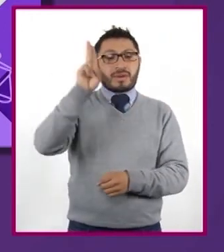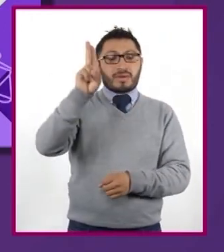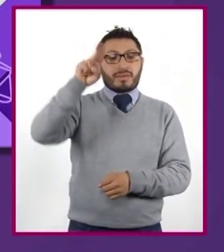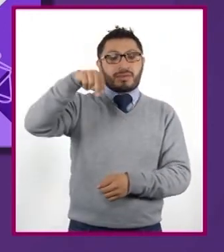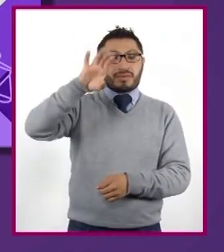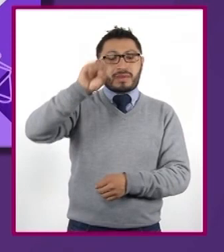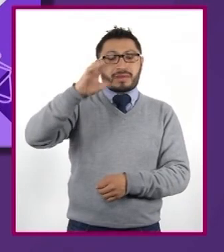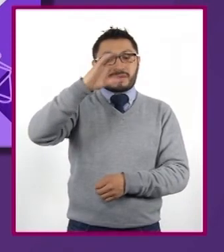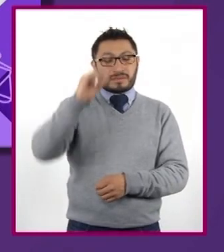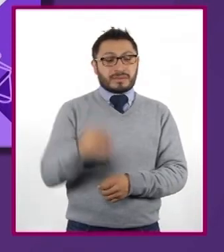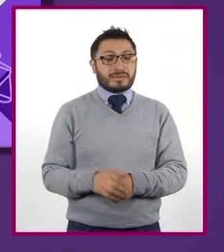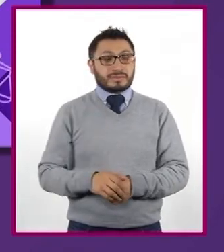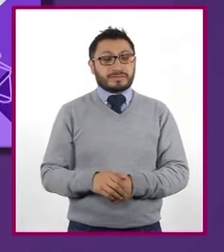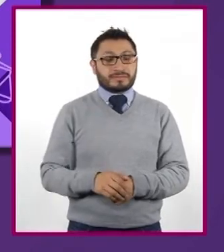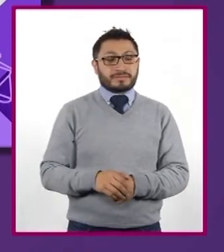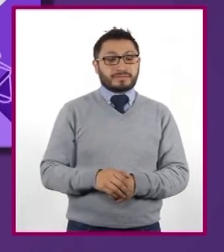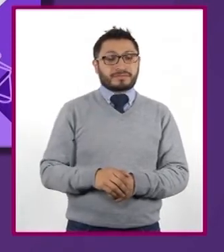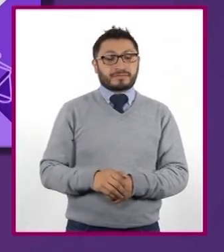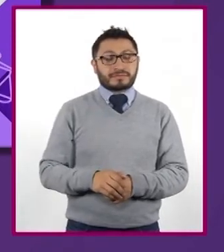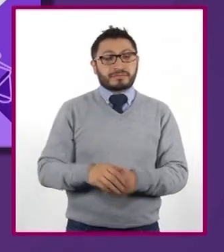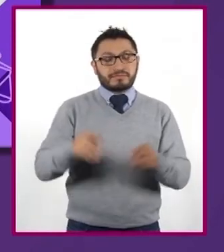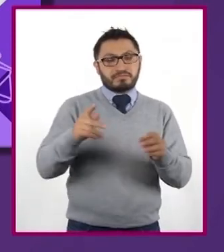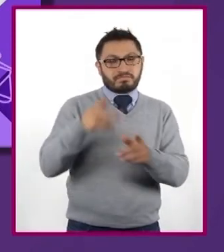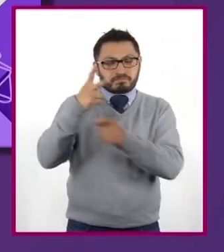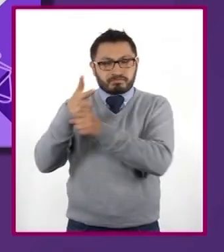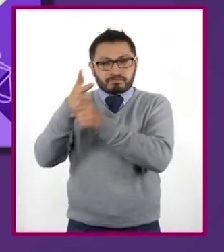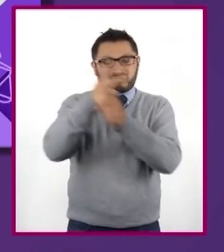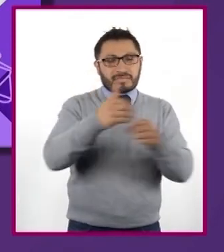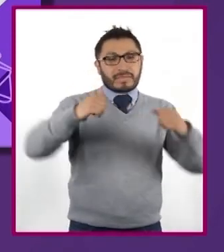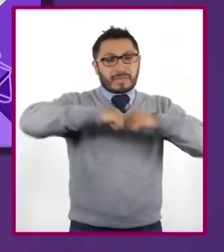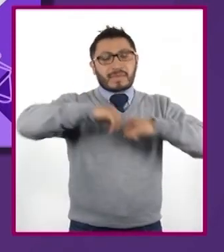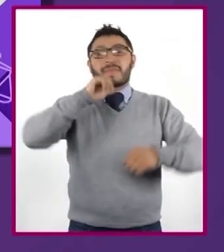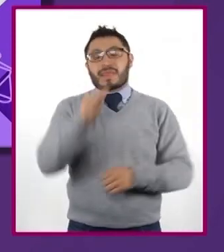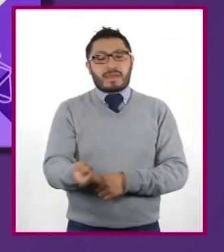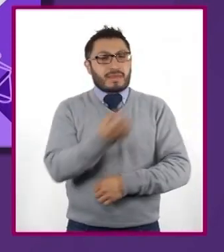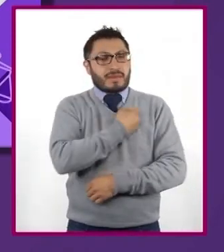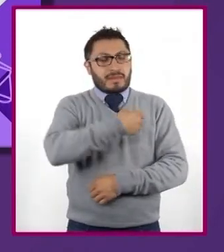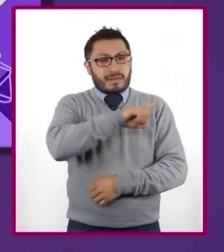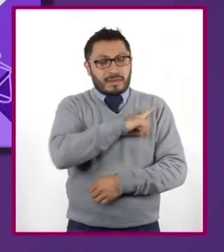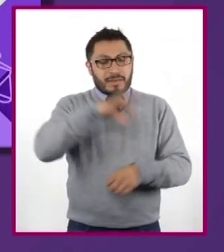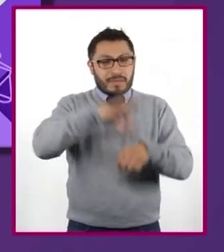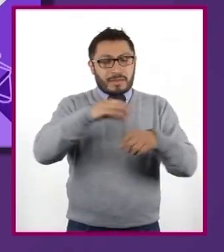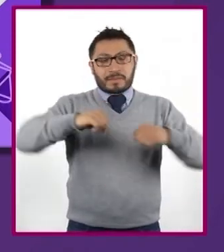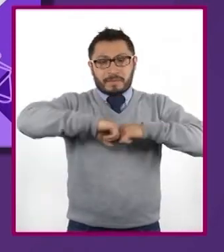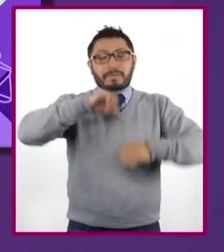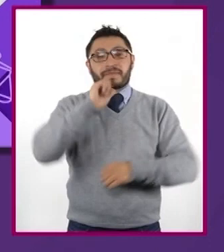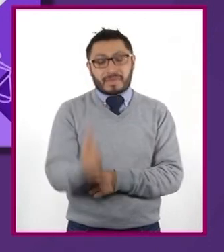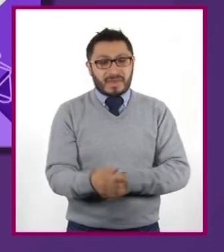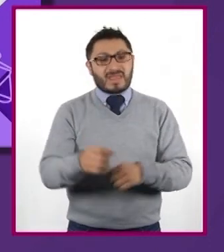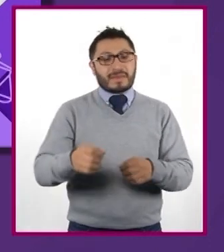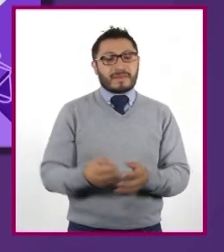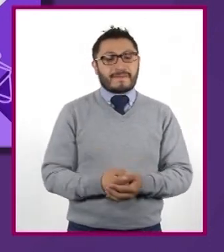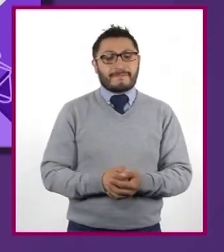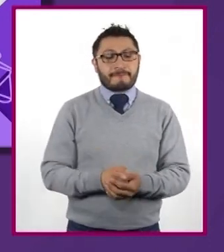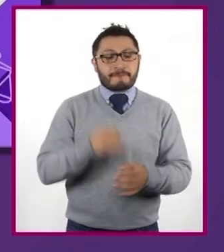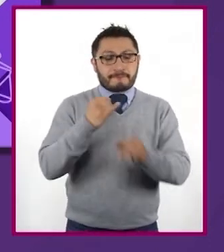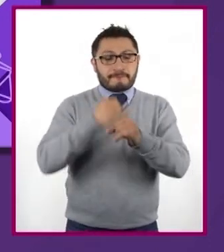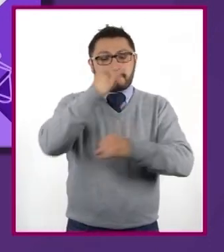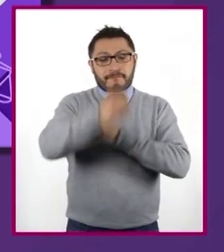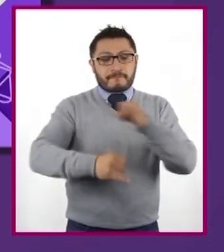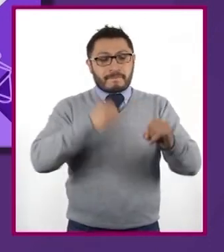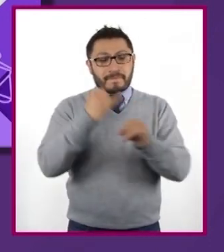UNESCO, Reporteros Sin Fronteras, Médicos Sin Fronteras, Amnistía Internacional,